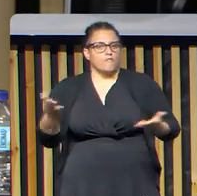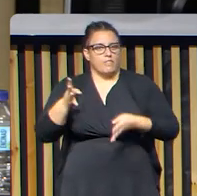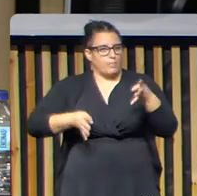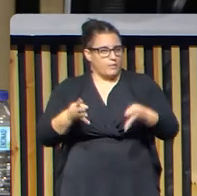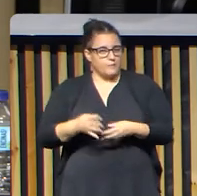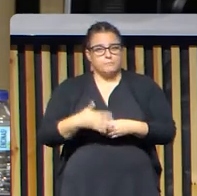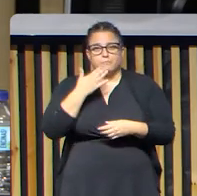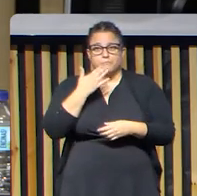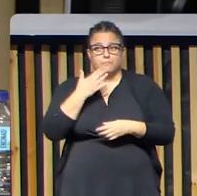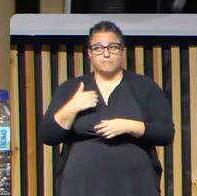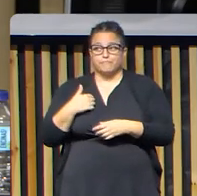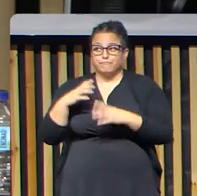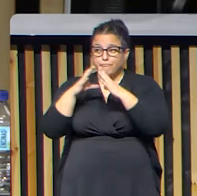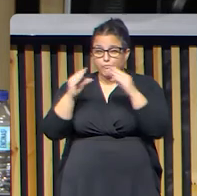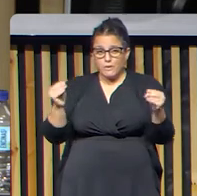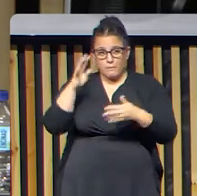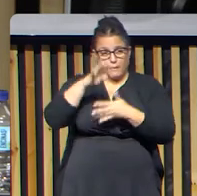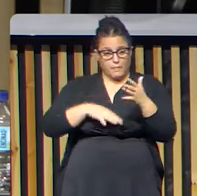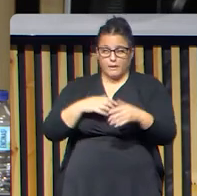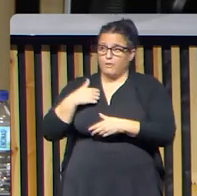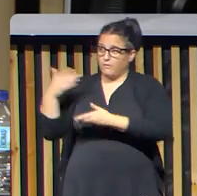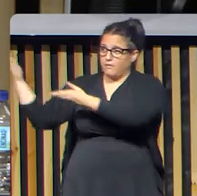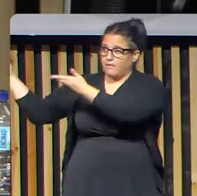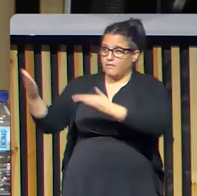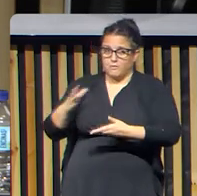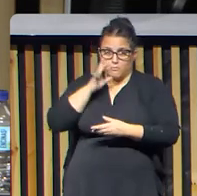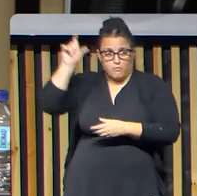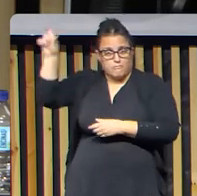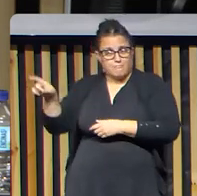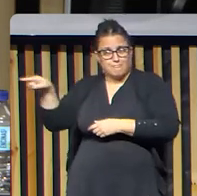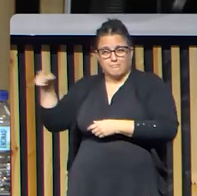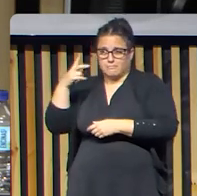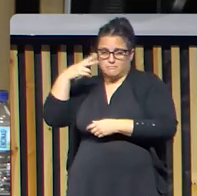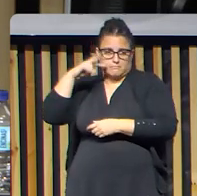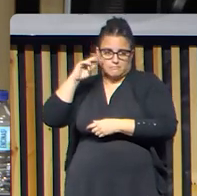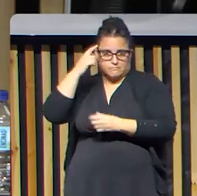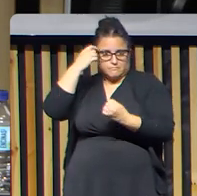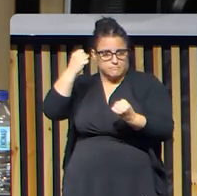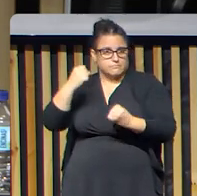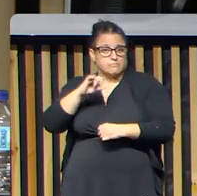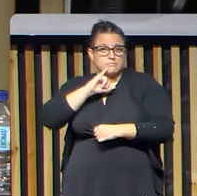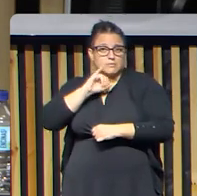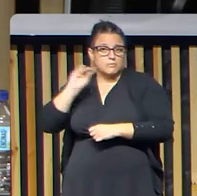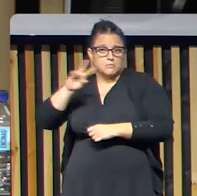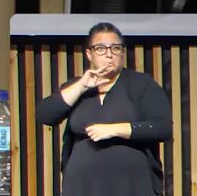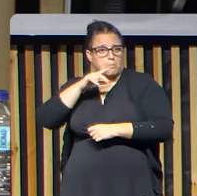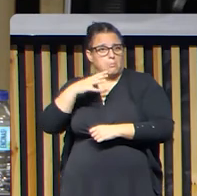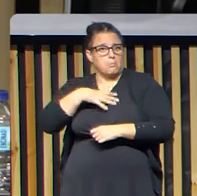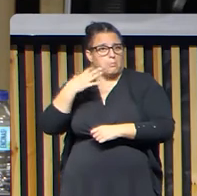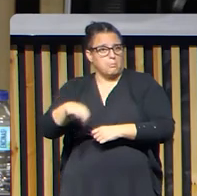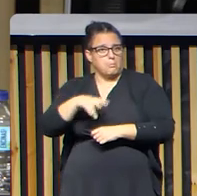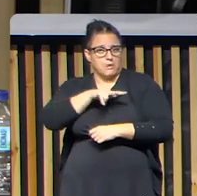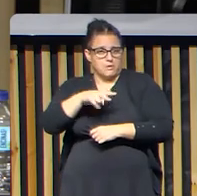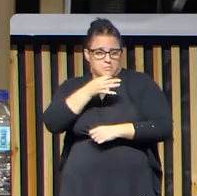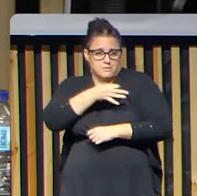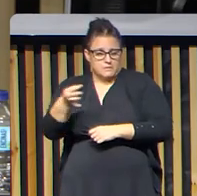por ejemplo la universidad de Barcelona invitamos por además tiene un español magnífico al director de calidad de traducción de